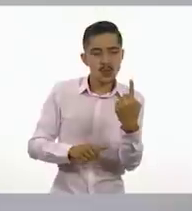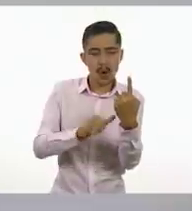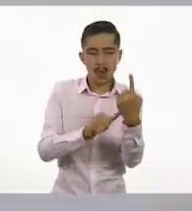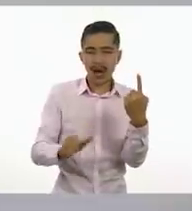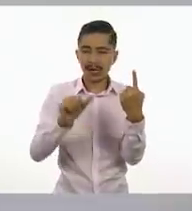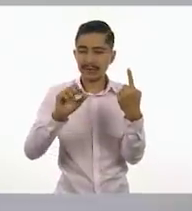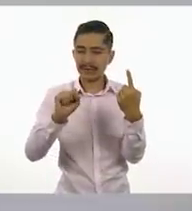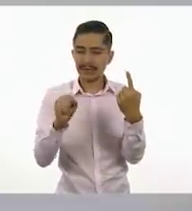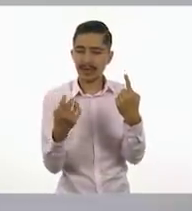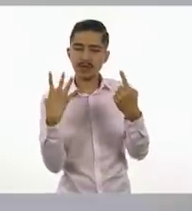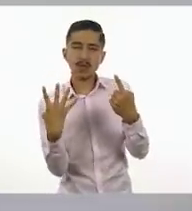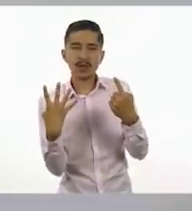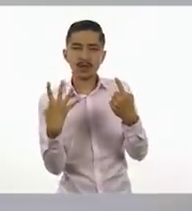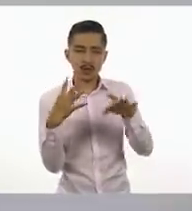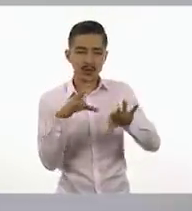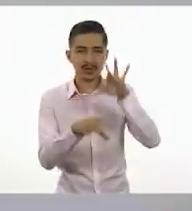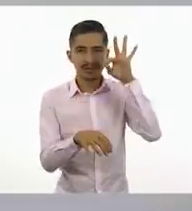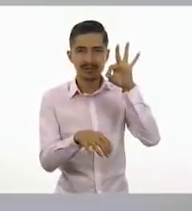1:64.